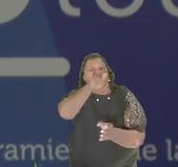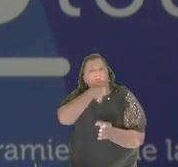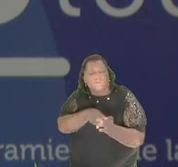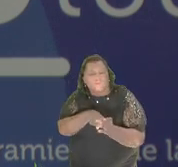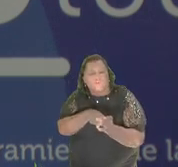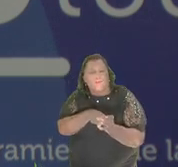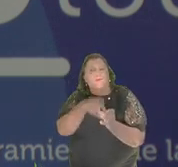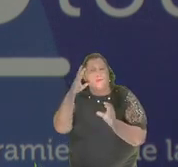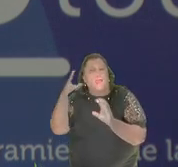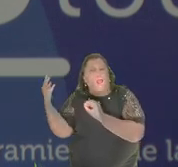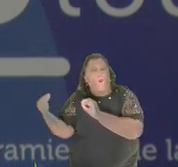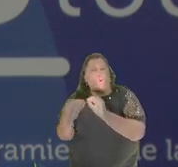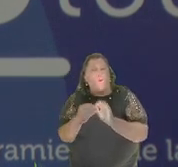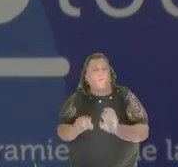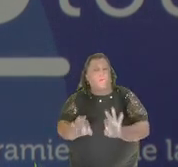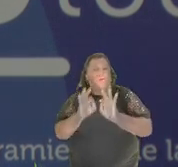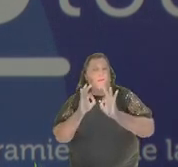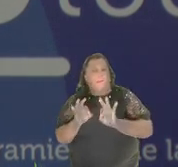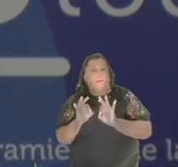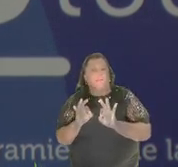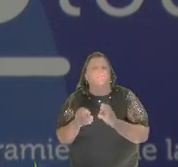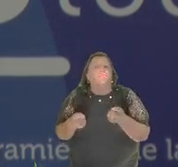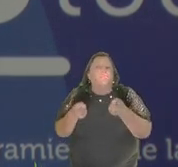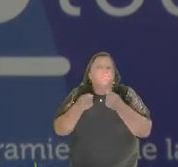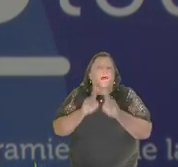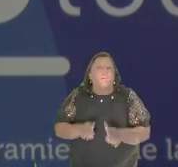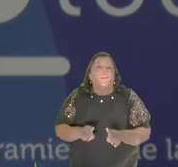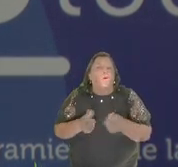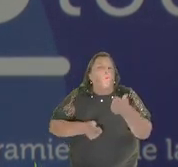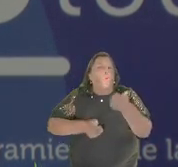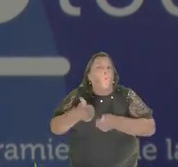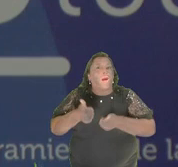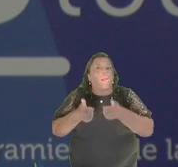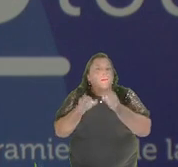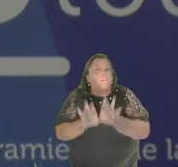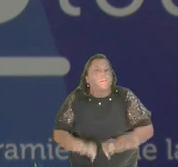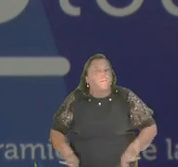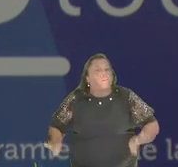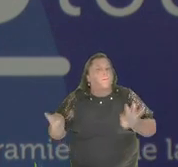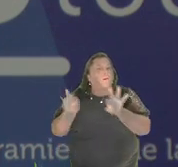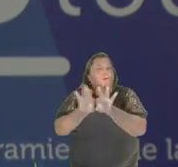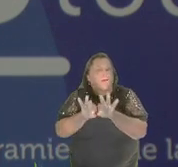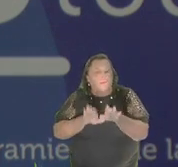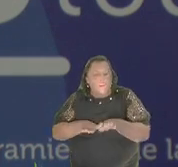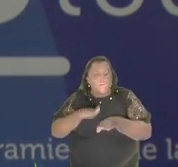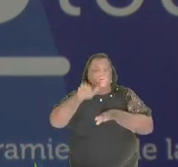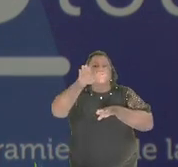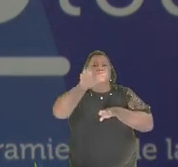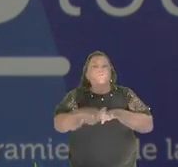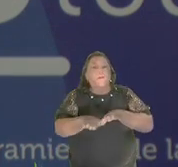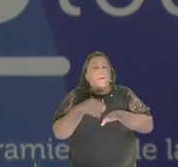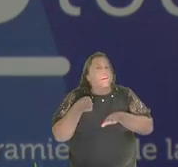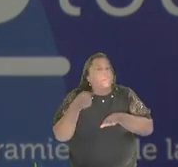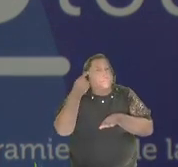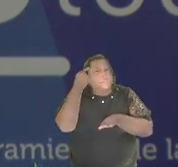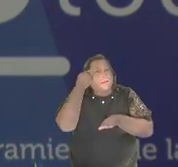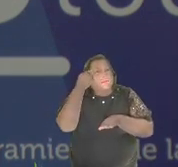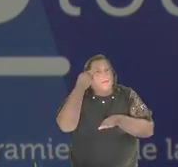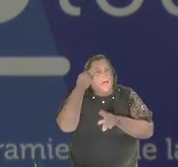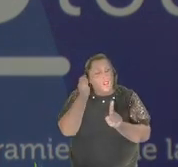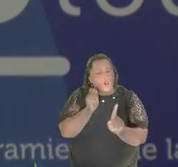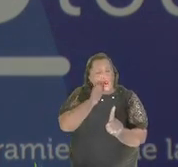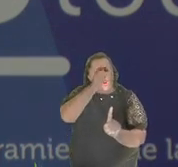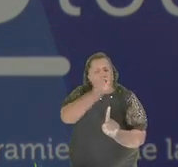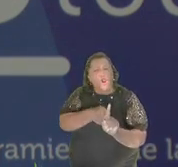gran acuerdo por la calidad, sino yo diría que se dio un paso también muy importante y es pensar en el rol de los